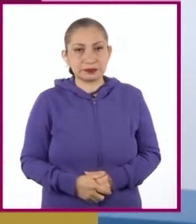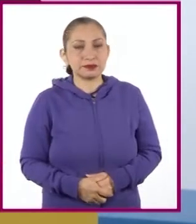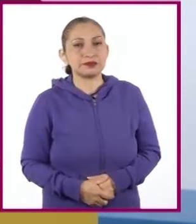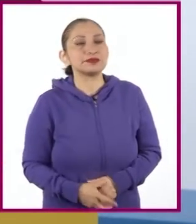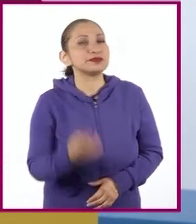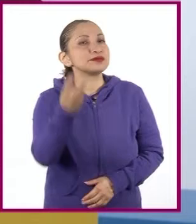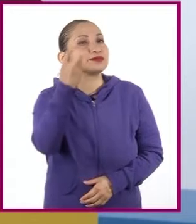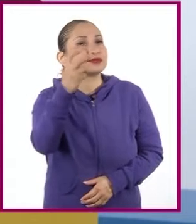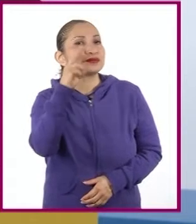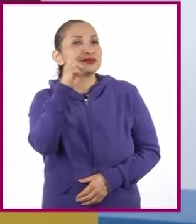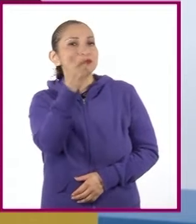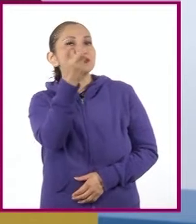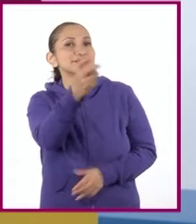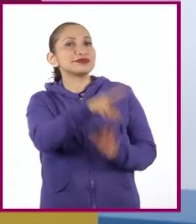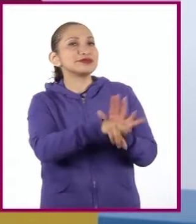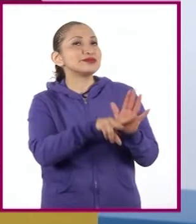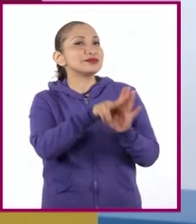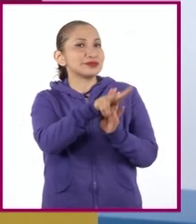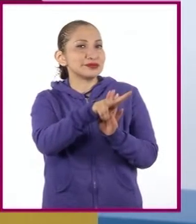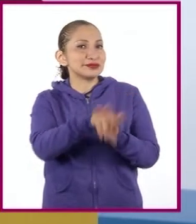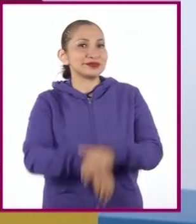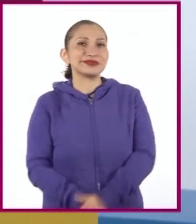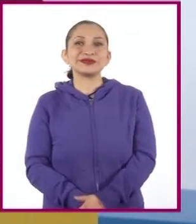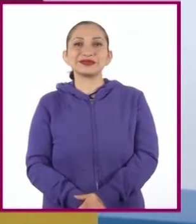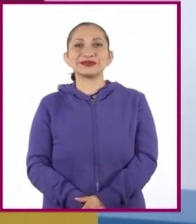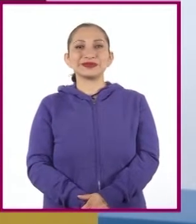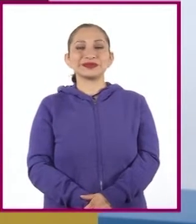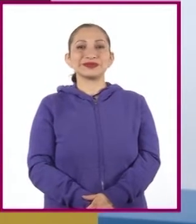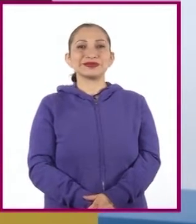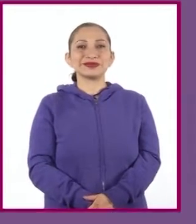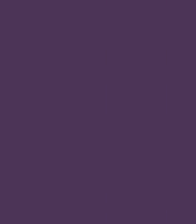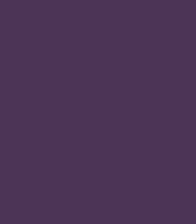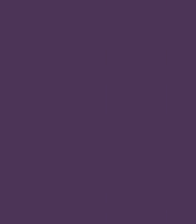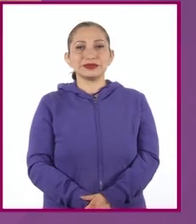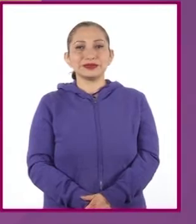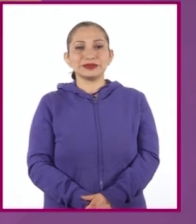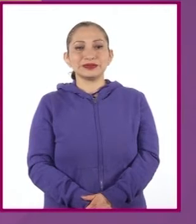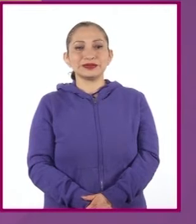Para eso, veamos el siguiente video.